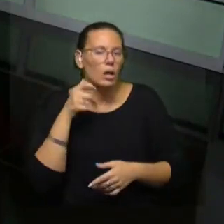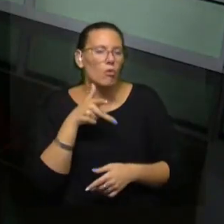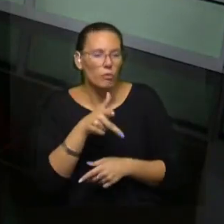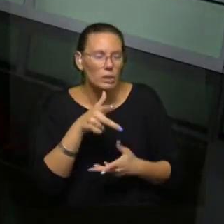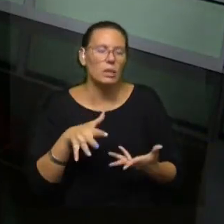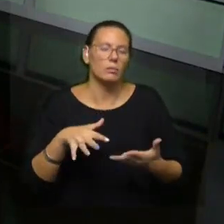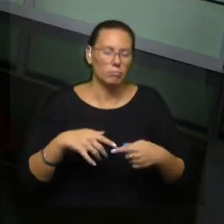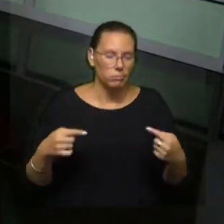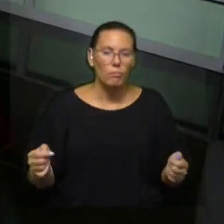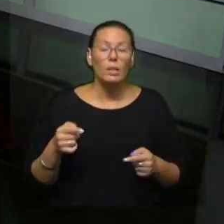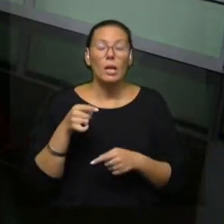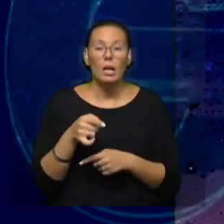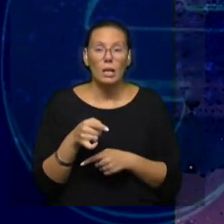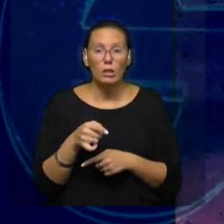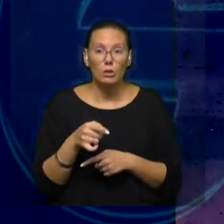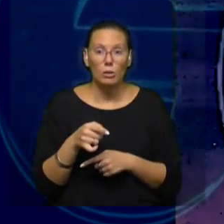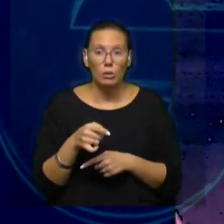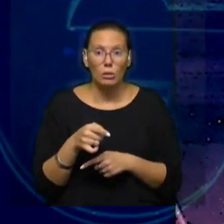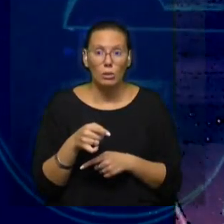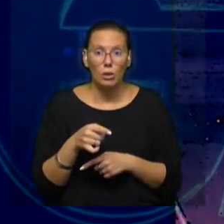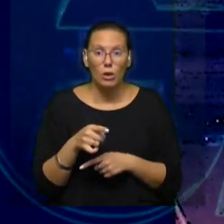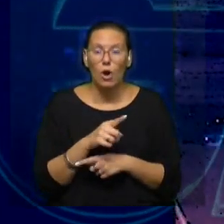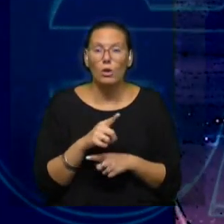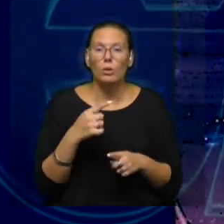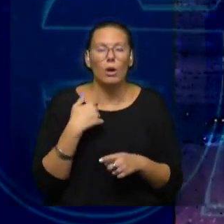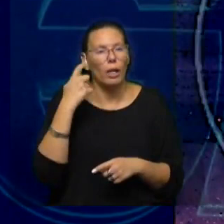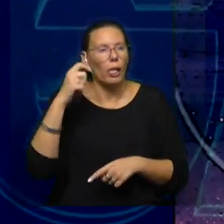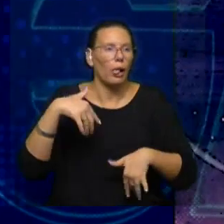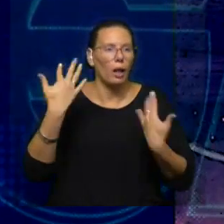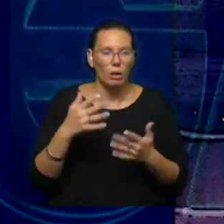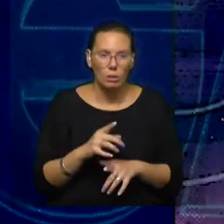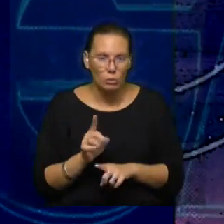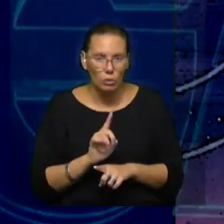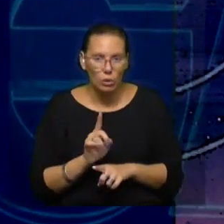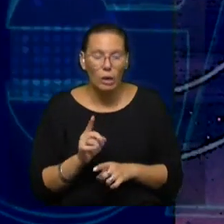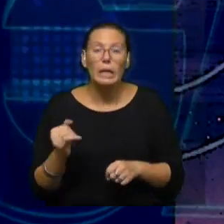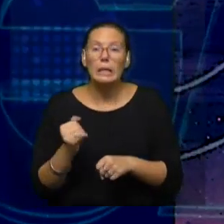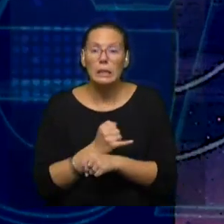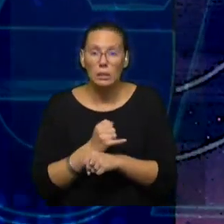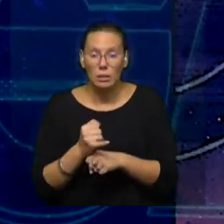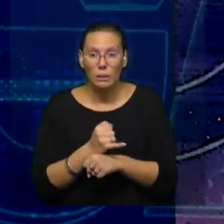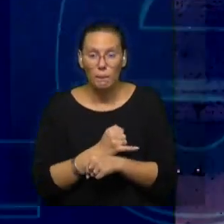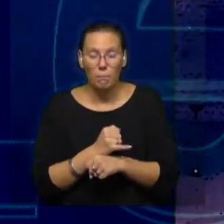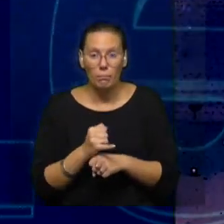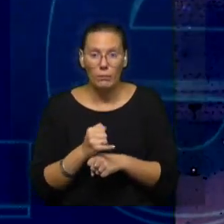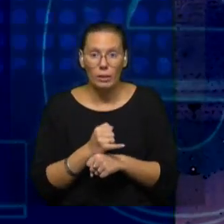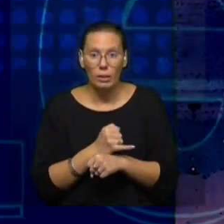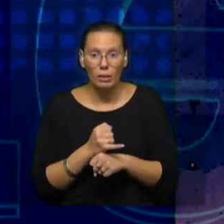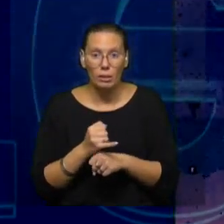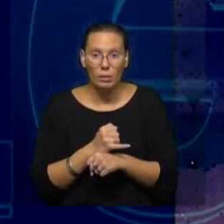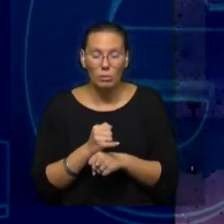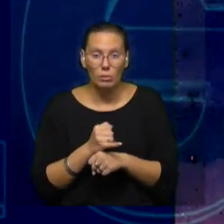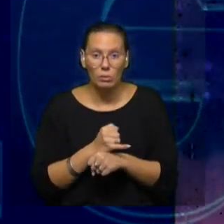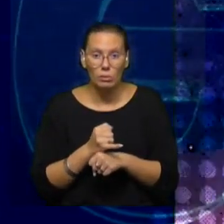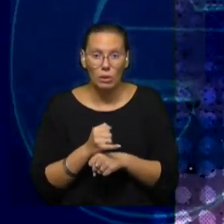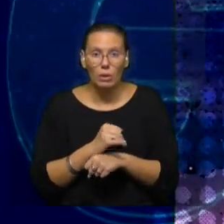cosas. Uh-huh. Y bueno, y todo esto tampoco venía con un invento nuestro. La institución, digamos, del Mercosur,